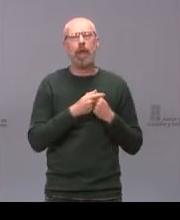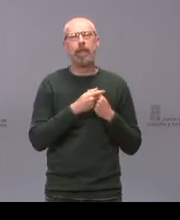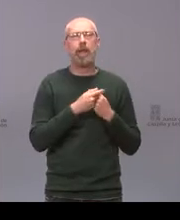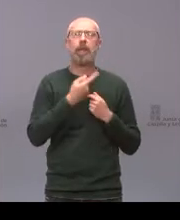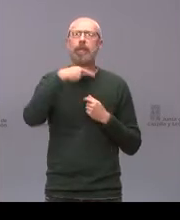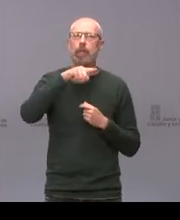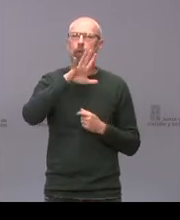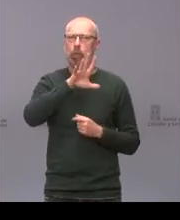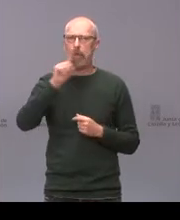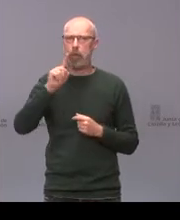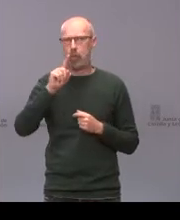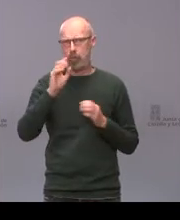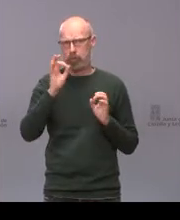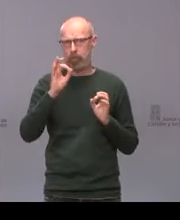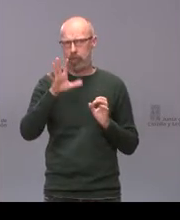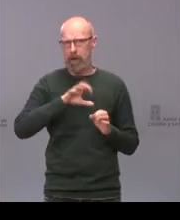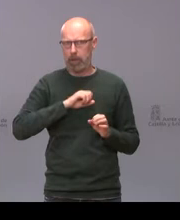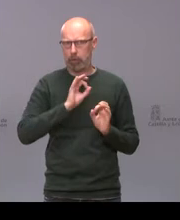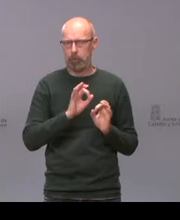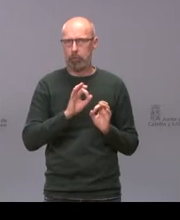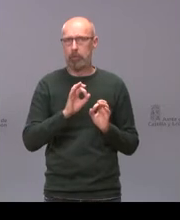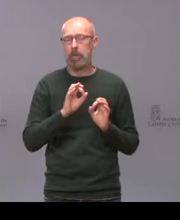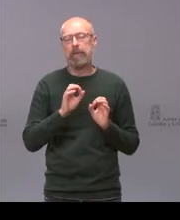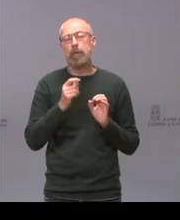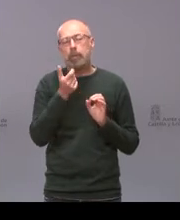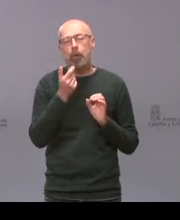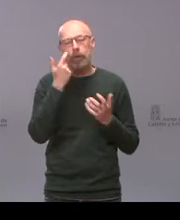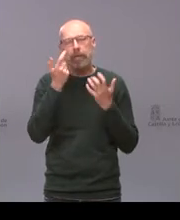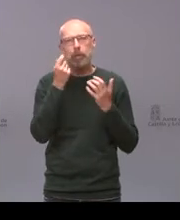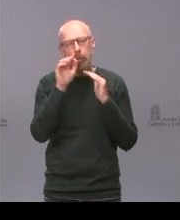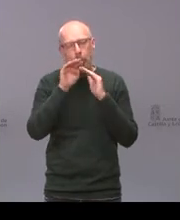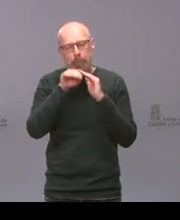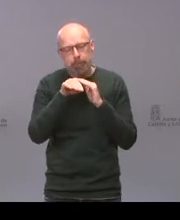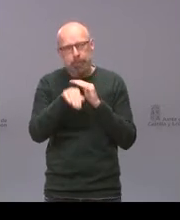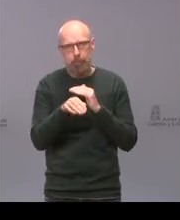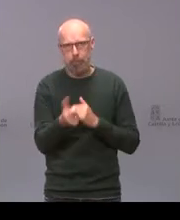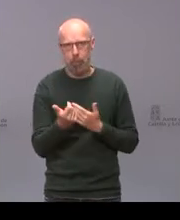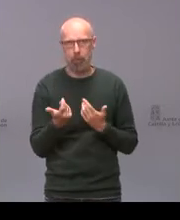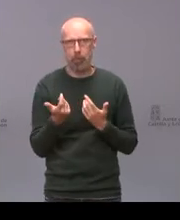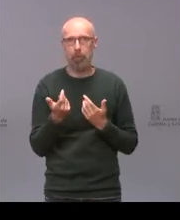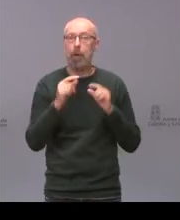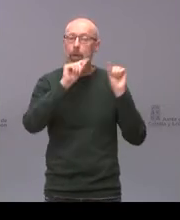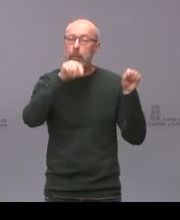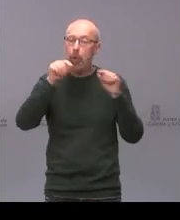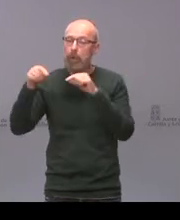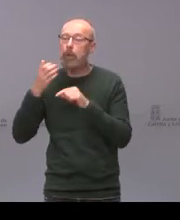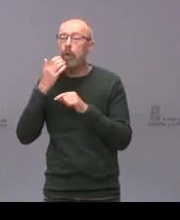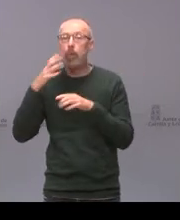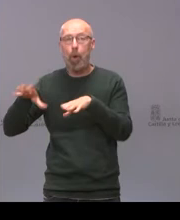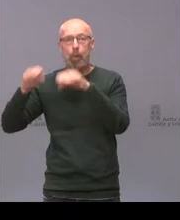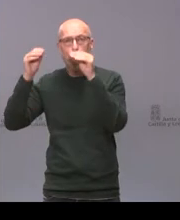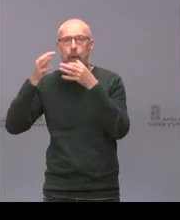habitantes y con una tendencia ligera al descenso. Por provincias, seguimos teniendo un riesgo muy alto a Burgos, con una